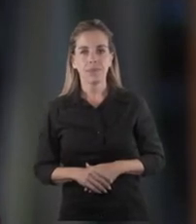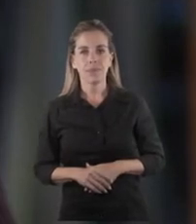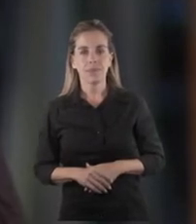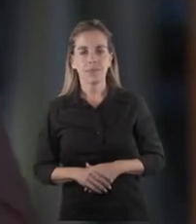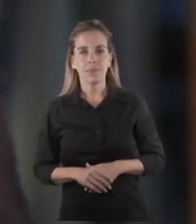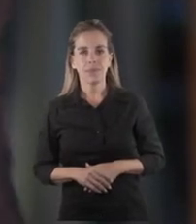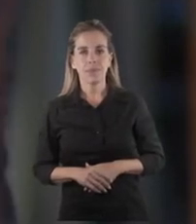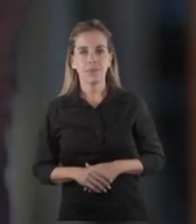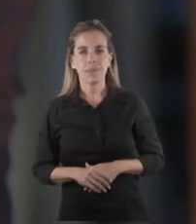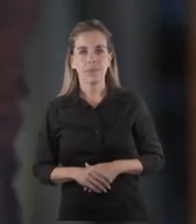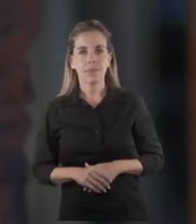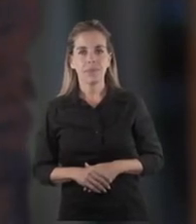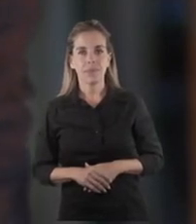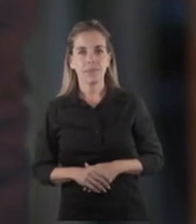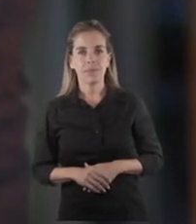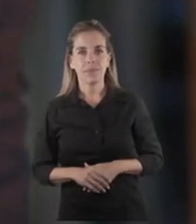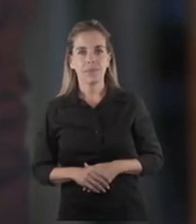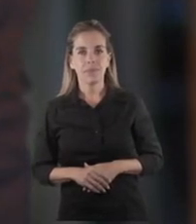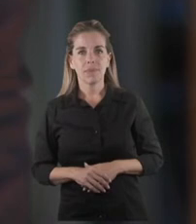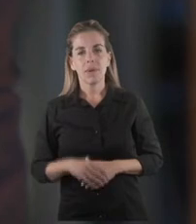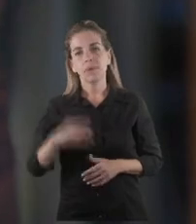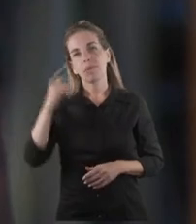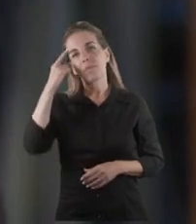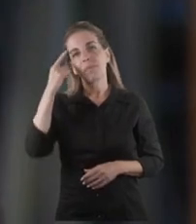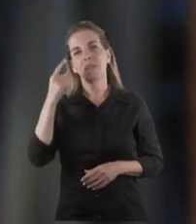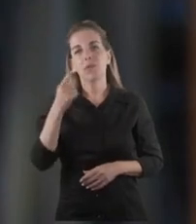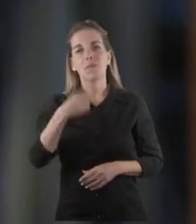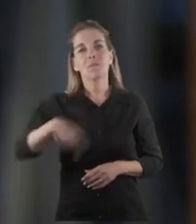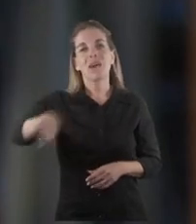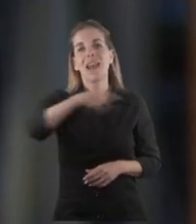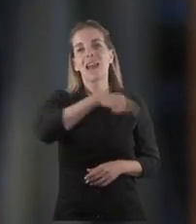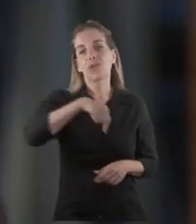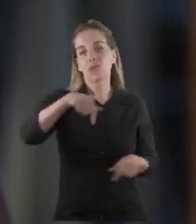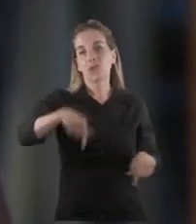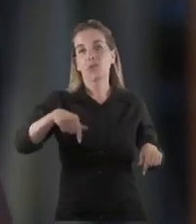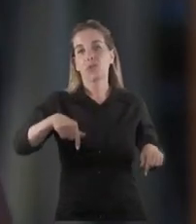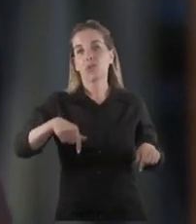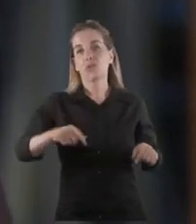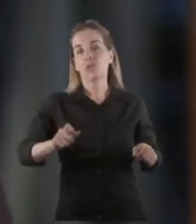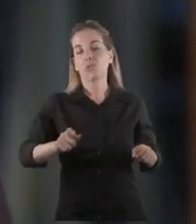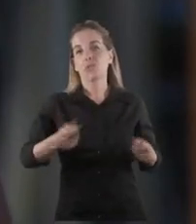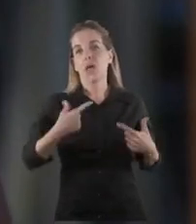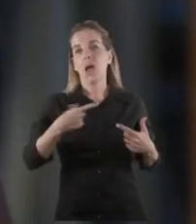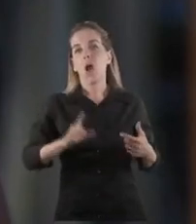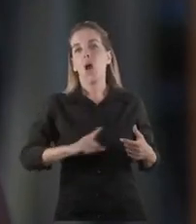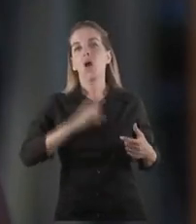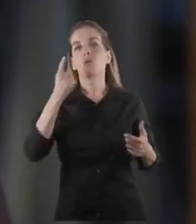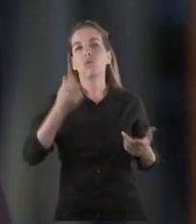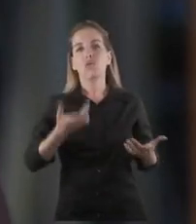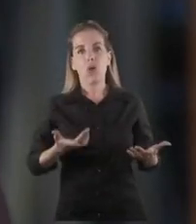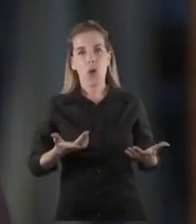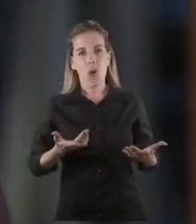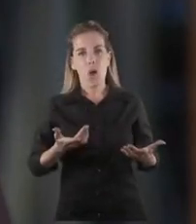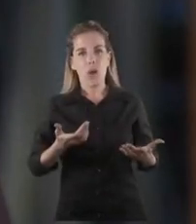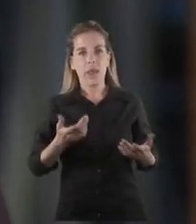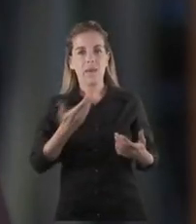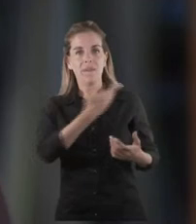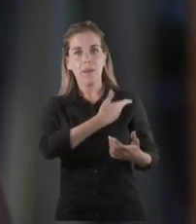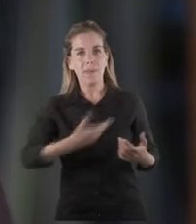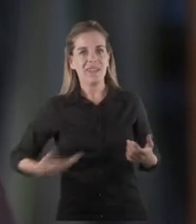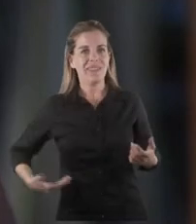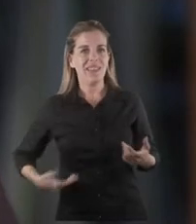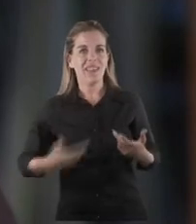Creo que para nosotros es un orgullo muy grande que hoy nos estén visitando, que vengan